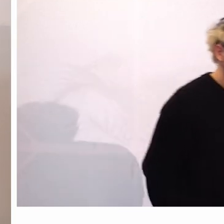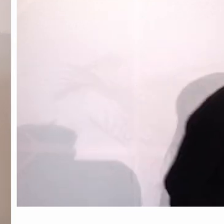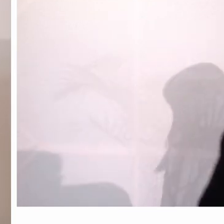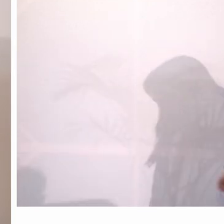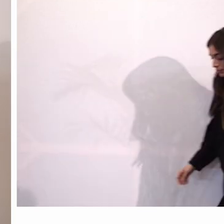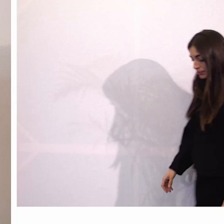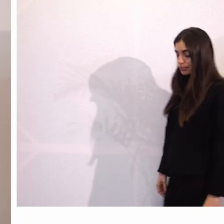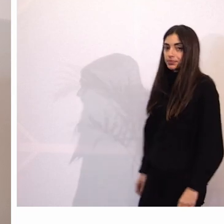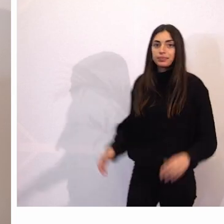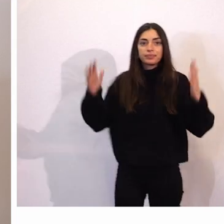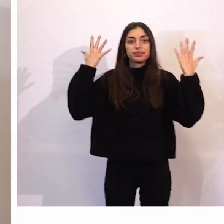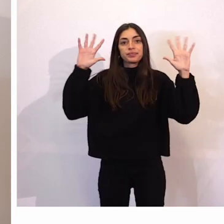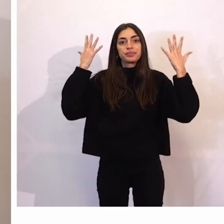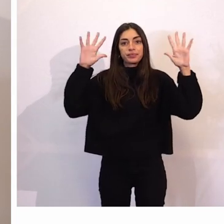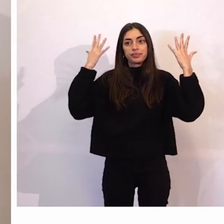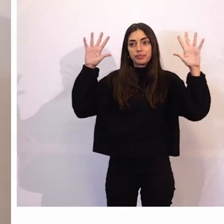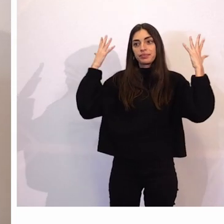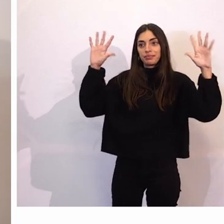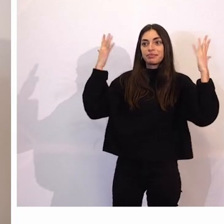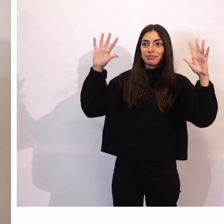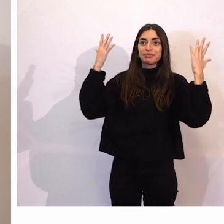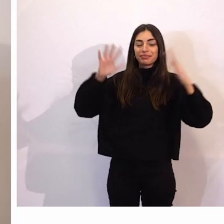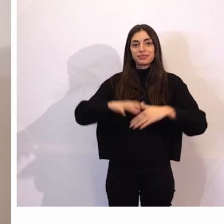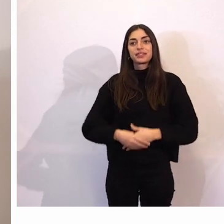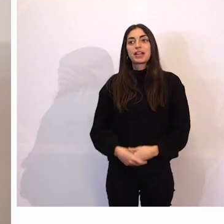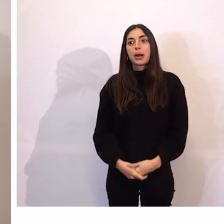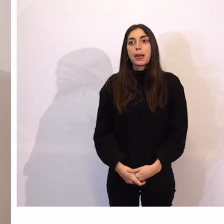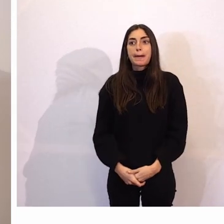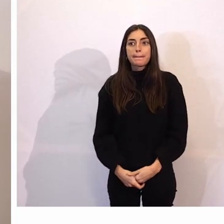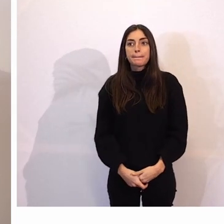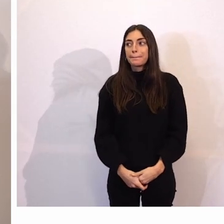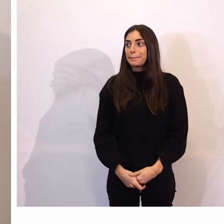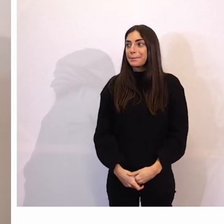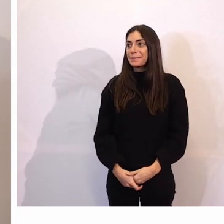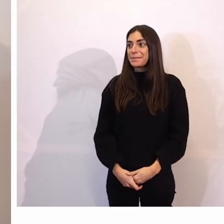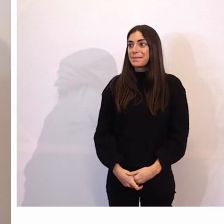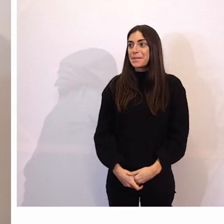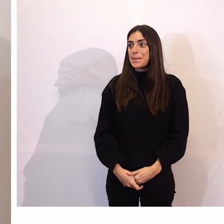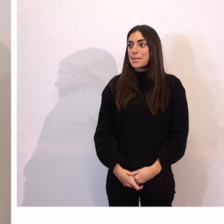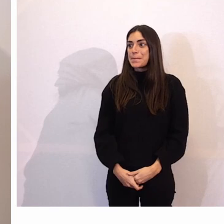Thank you.